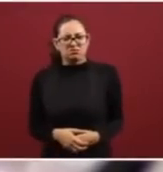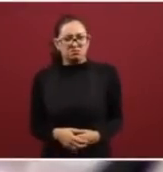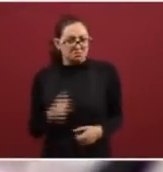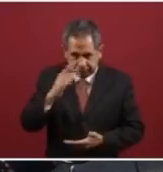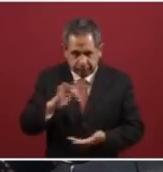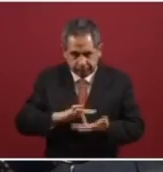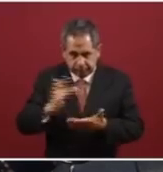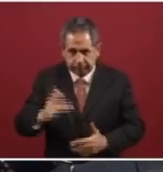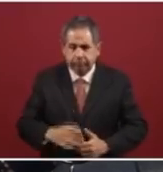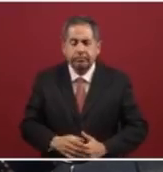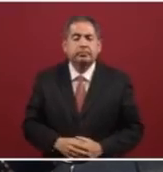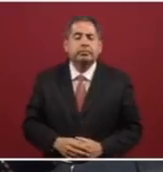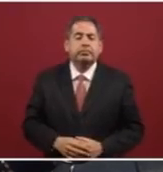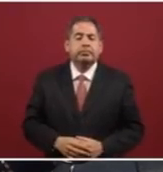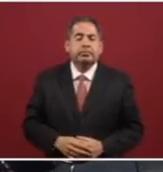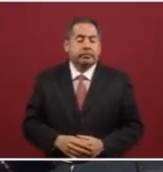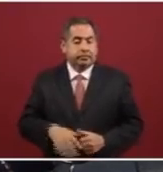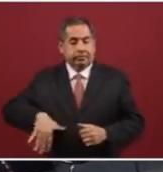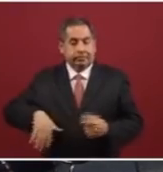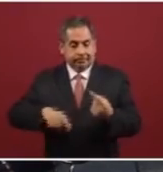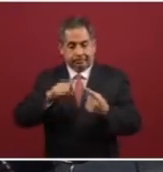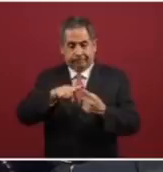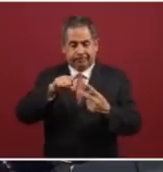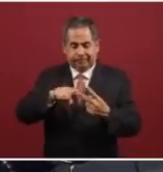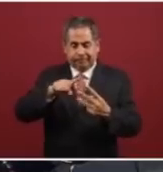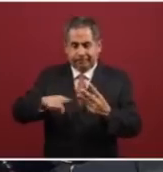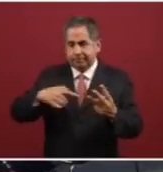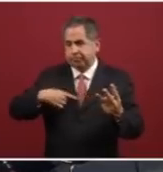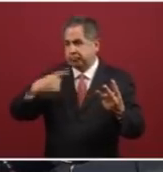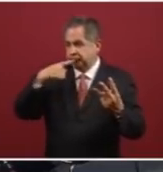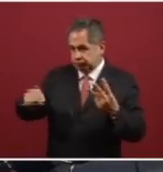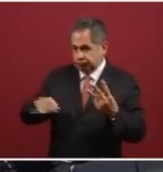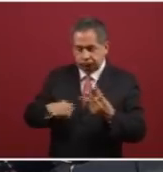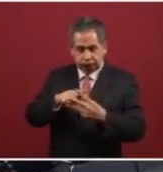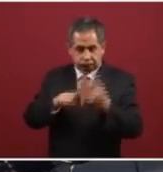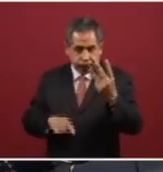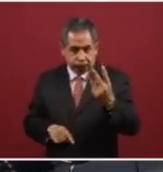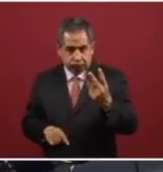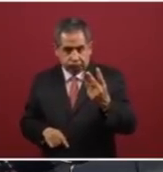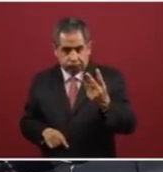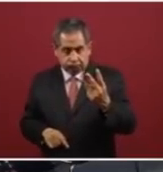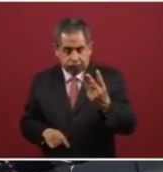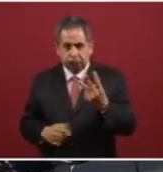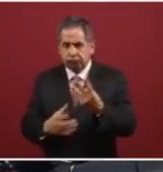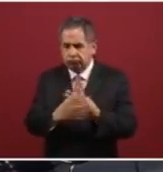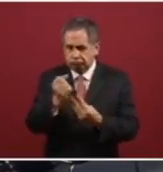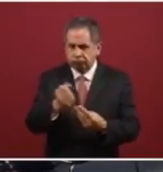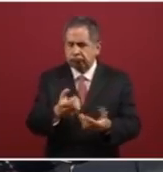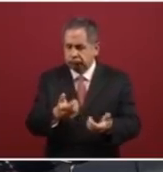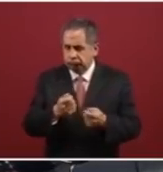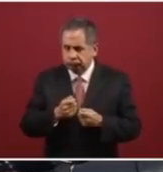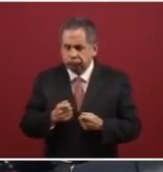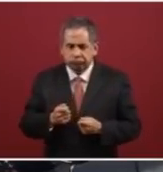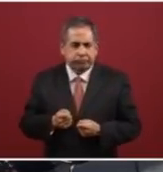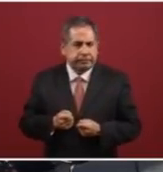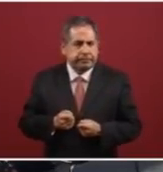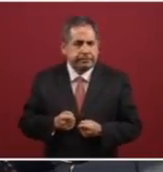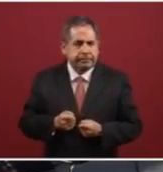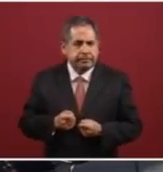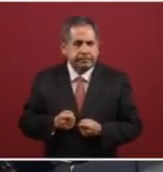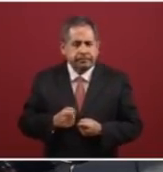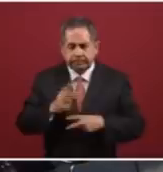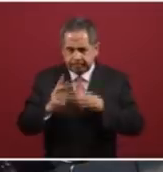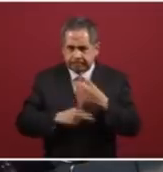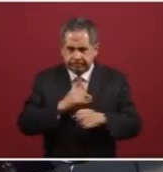aunque dijo que será hasta que pase el primer período de gobierno propiamente hasta después de la consulta para la revocación de mandato